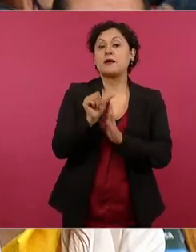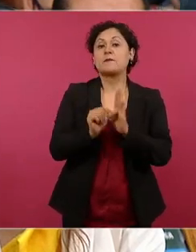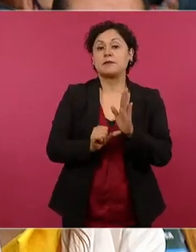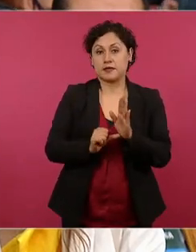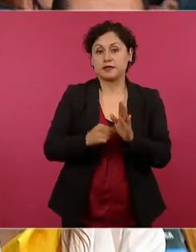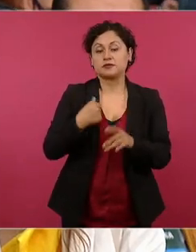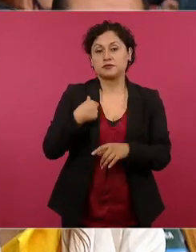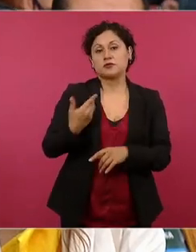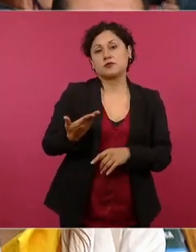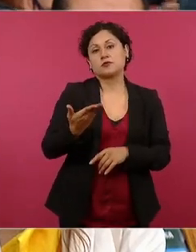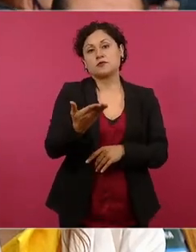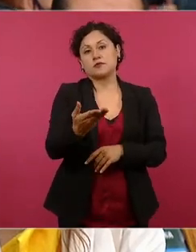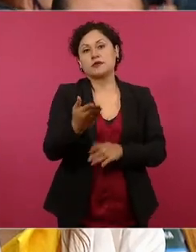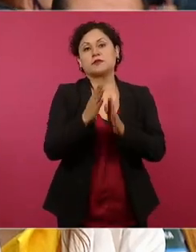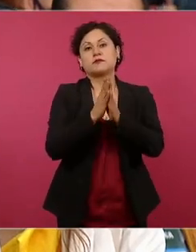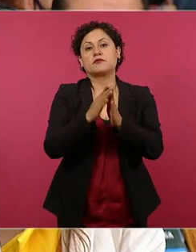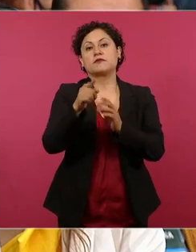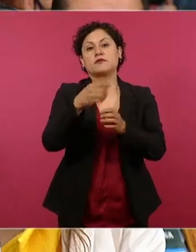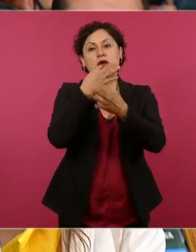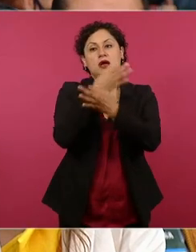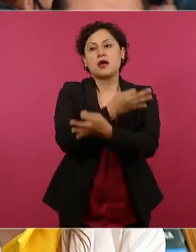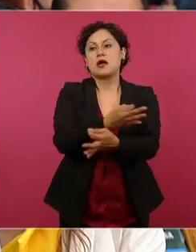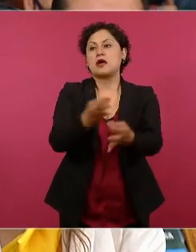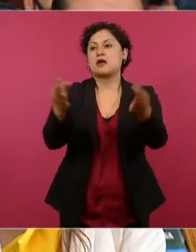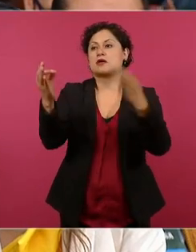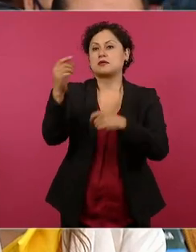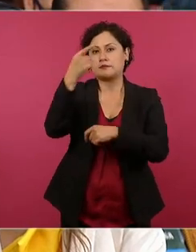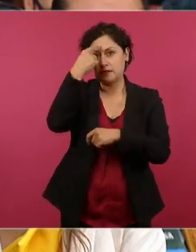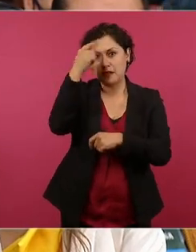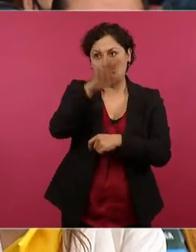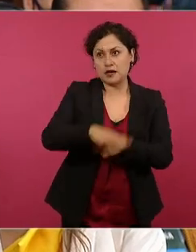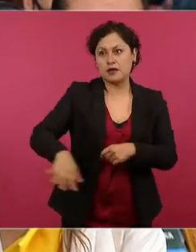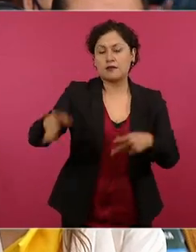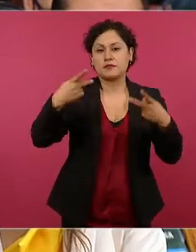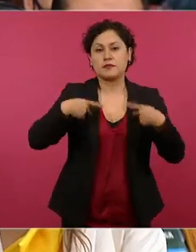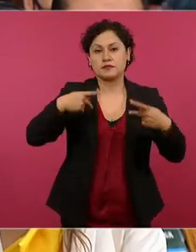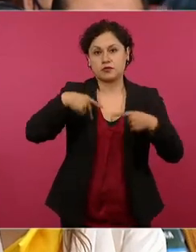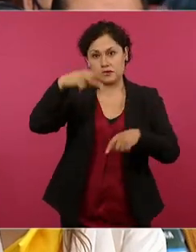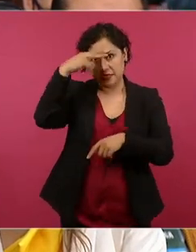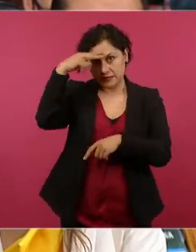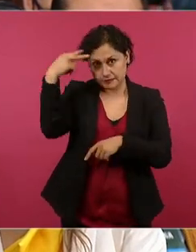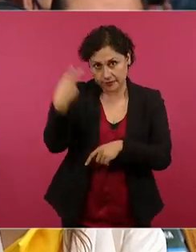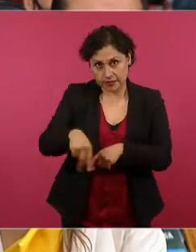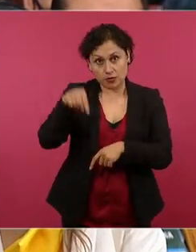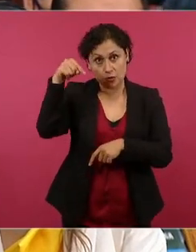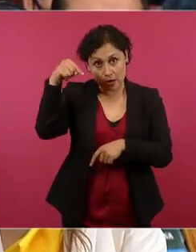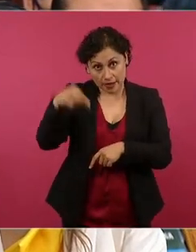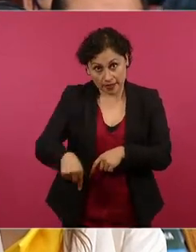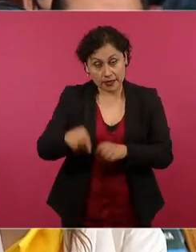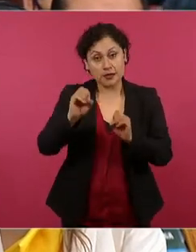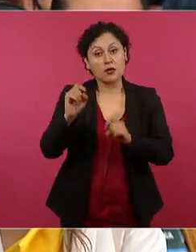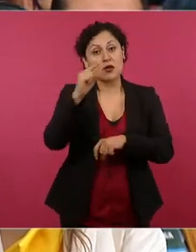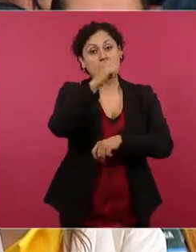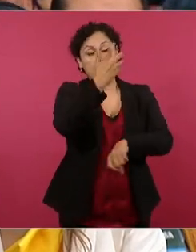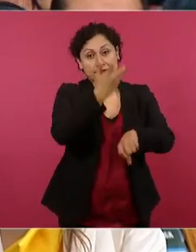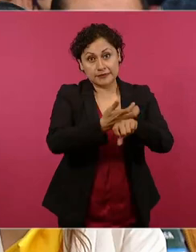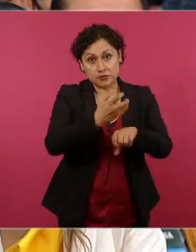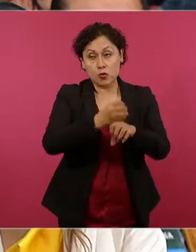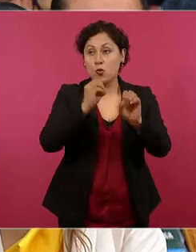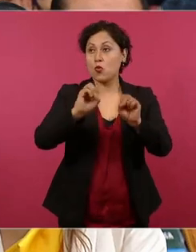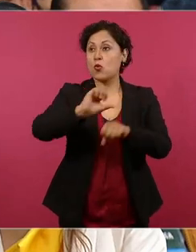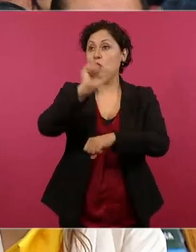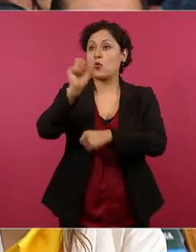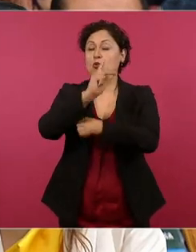los más de 60,000 huérfanos que usted deja en México y en Estados Unidos y en todo el mundo, le